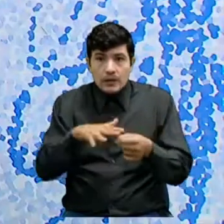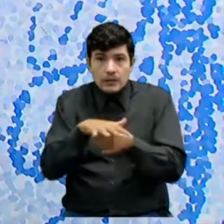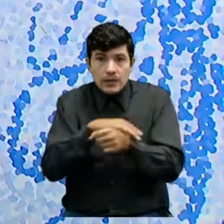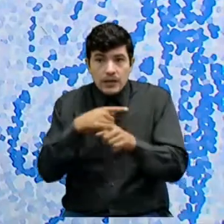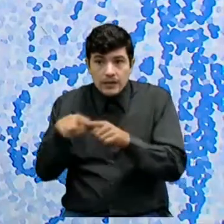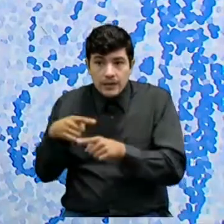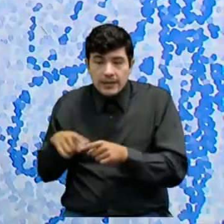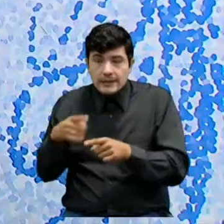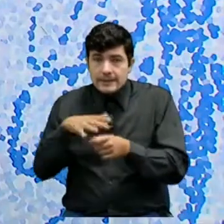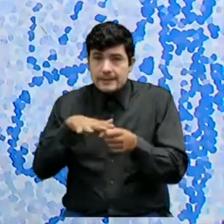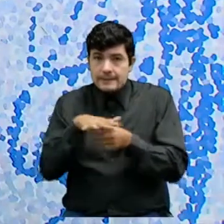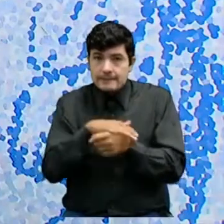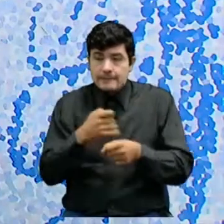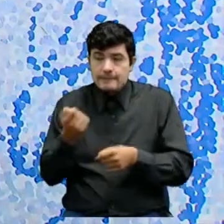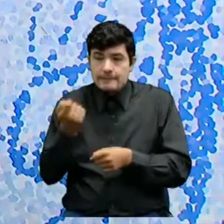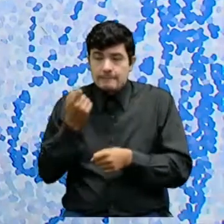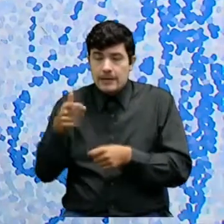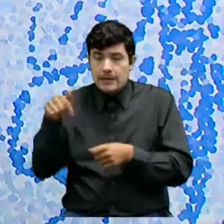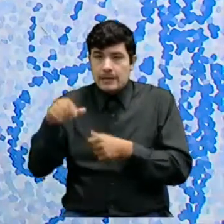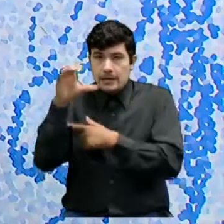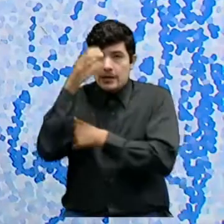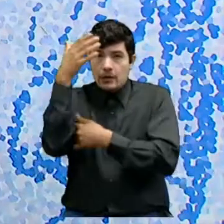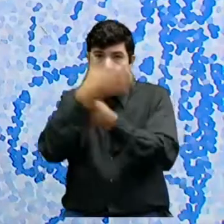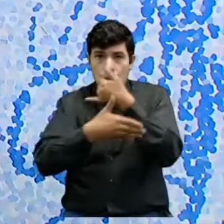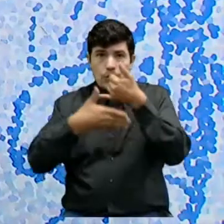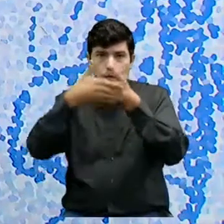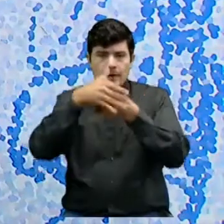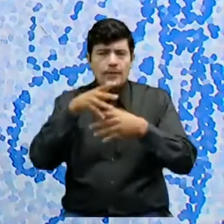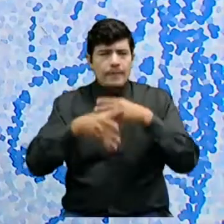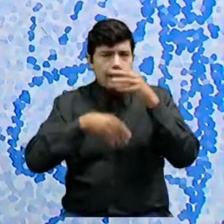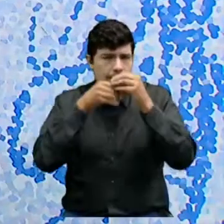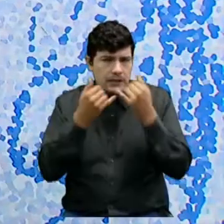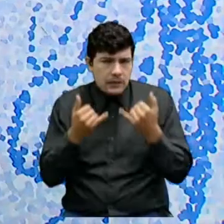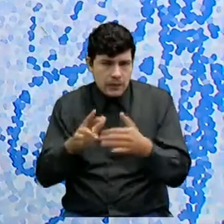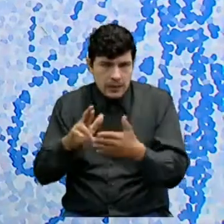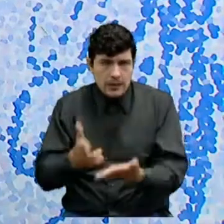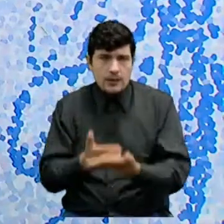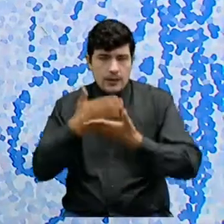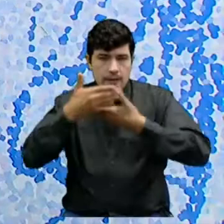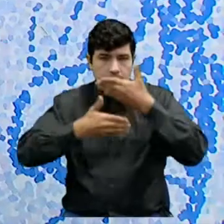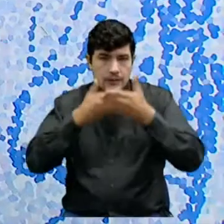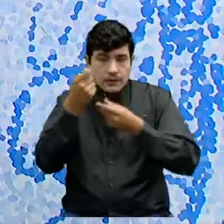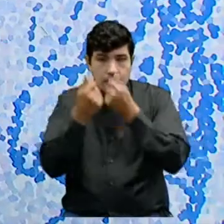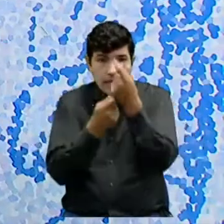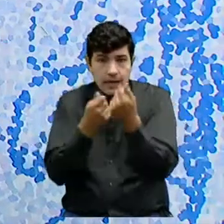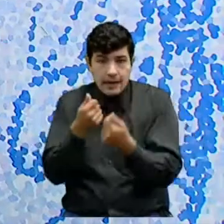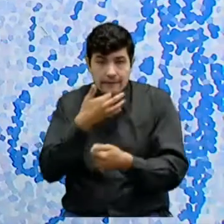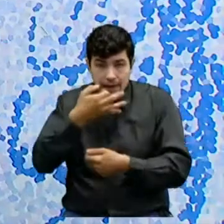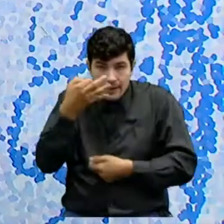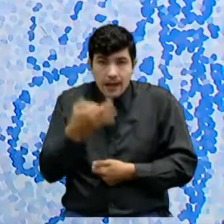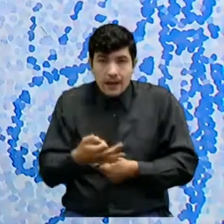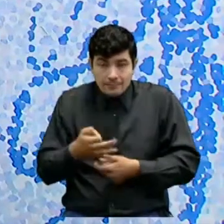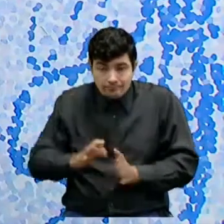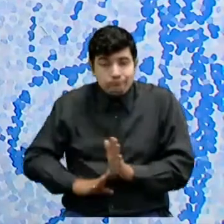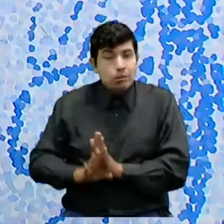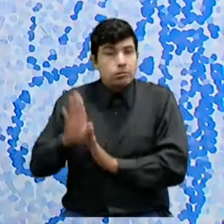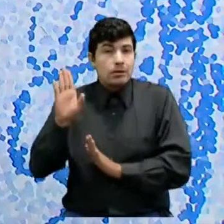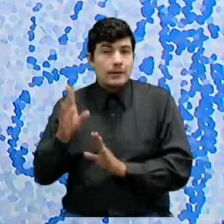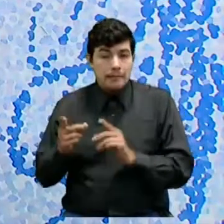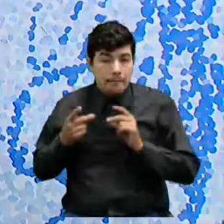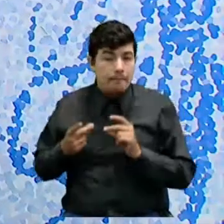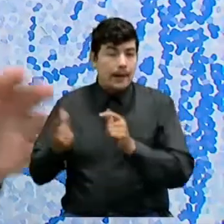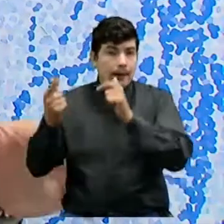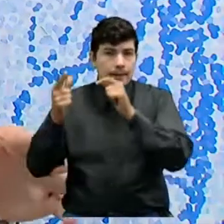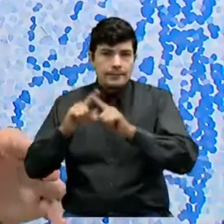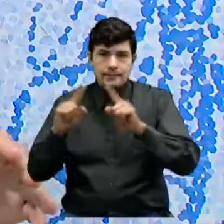circunstancias excepcionales por las cuales estamos viviendo y pues que la reactivación económica no ha sido la esperada y la que